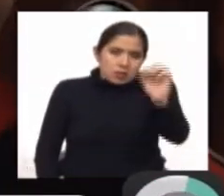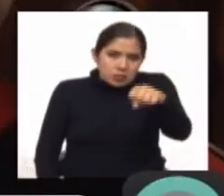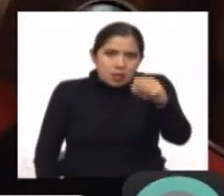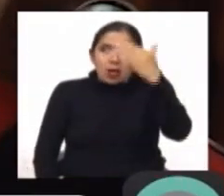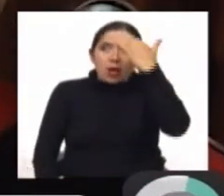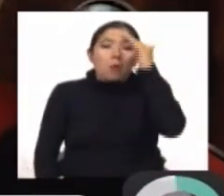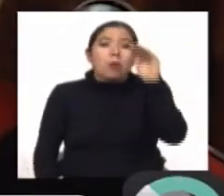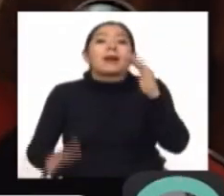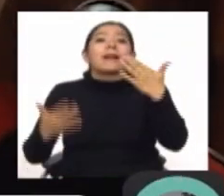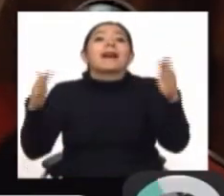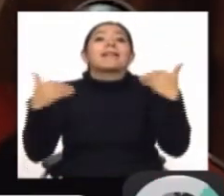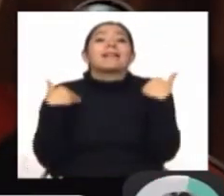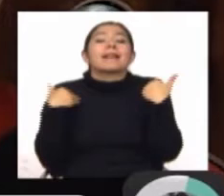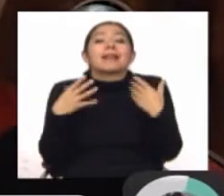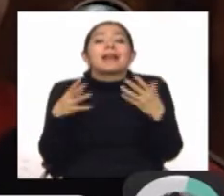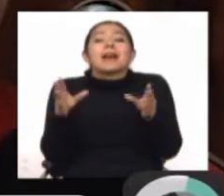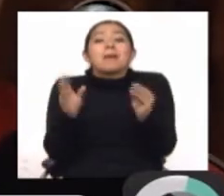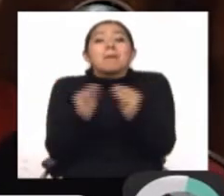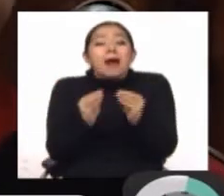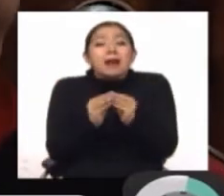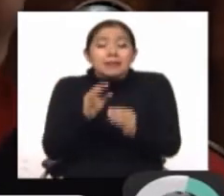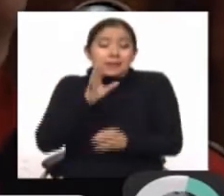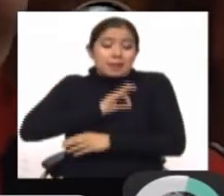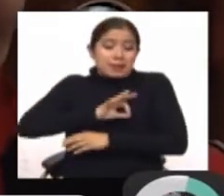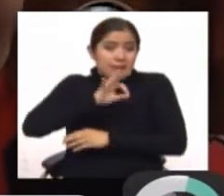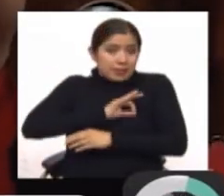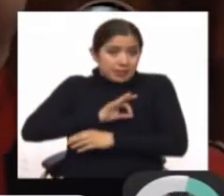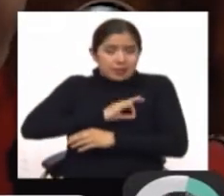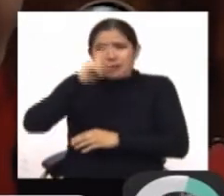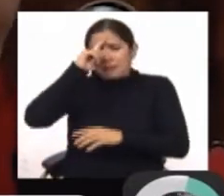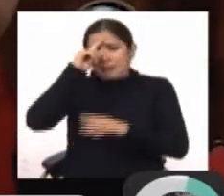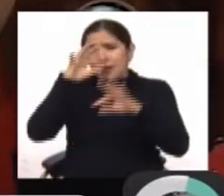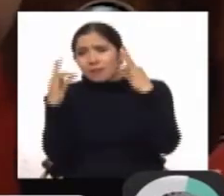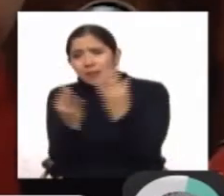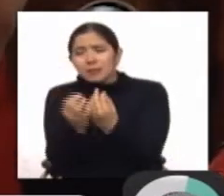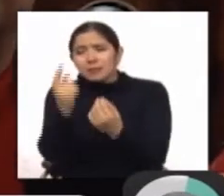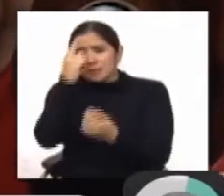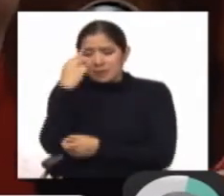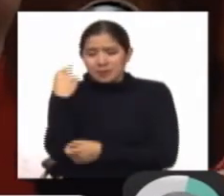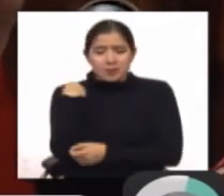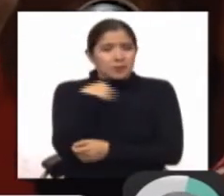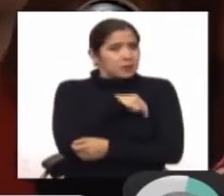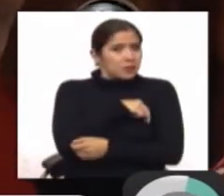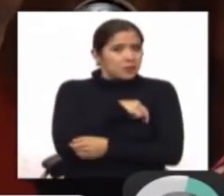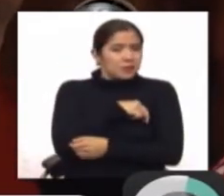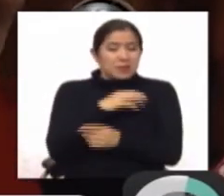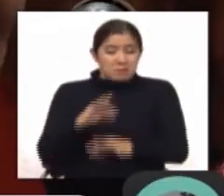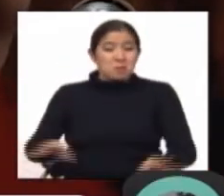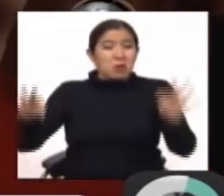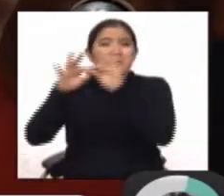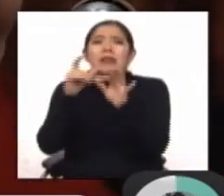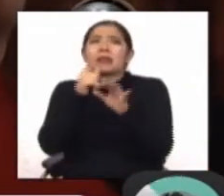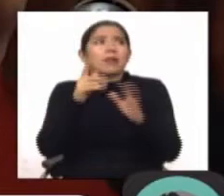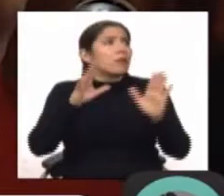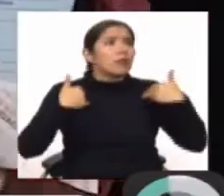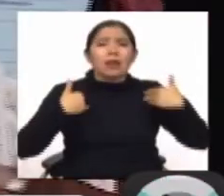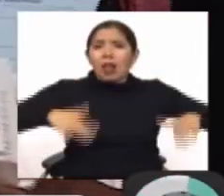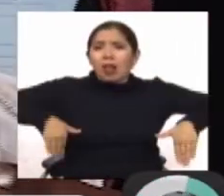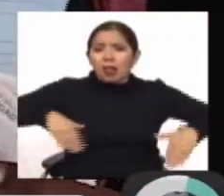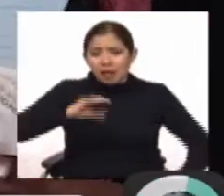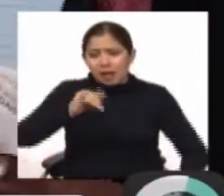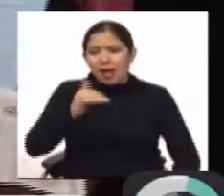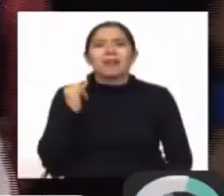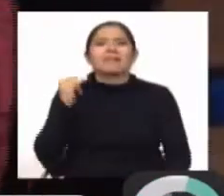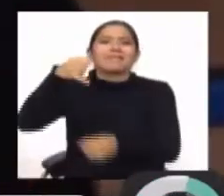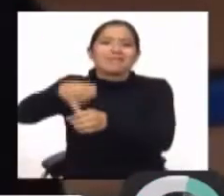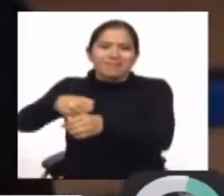ya contamos con un poquito más de beneficios, tanto para la familia y para nosotros, más que todo para los que no estamos asegurados en las cajas, ¿no? Desde